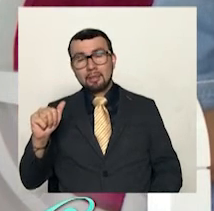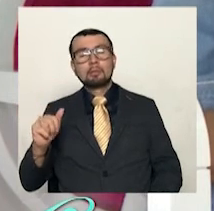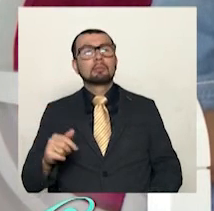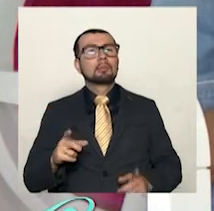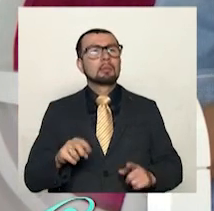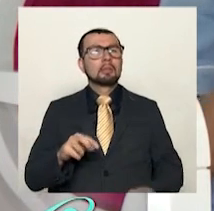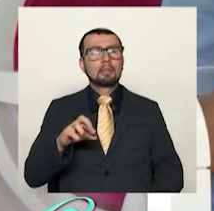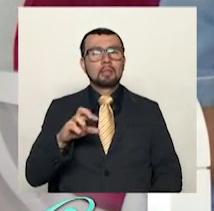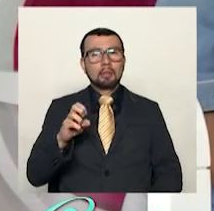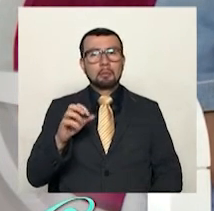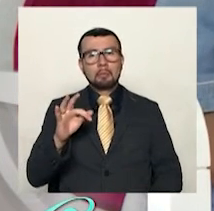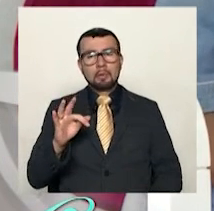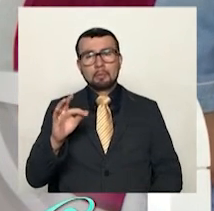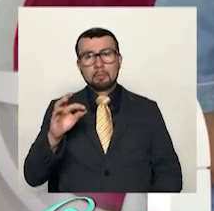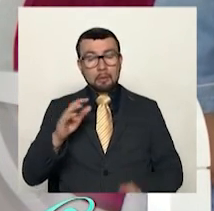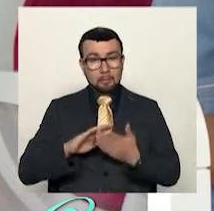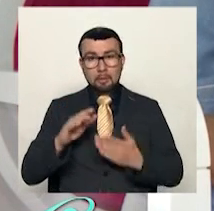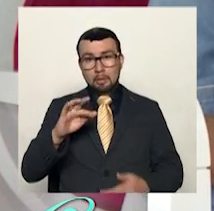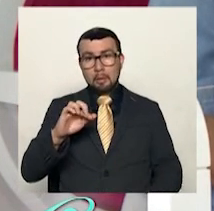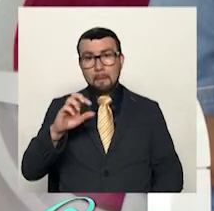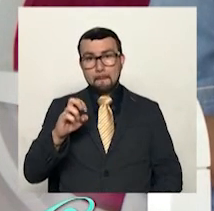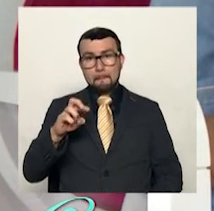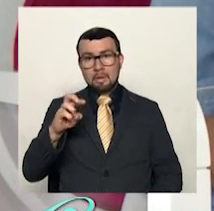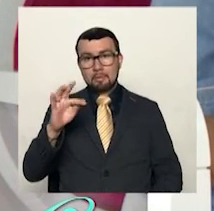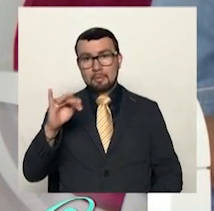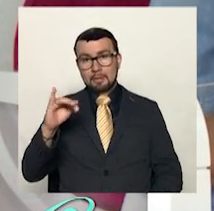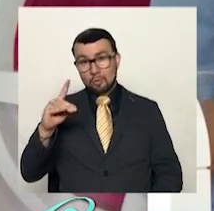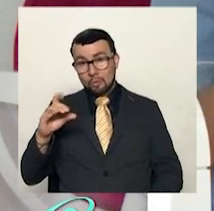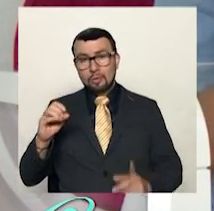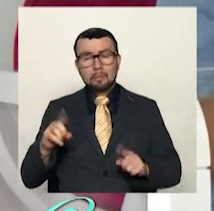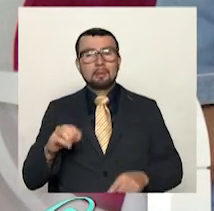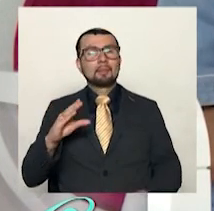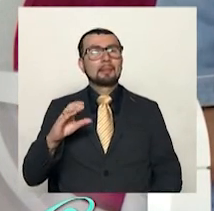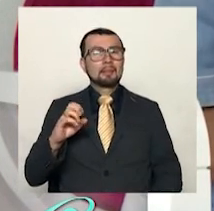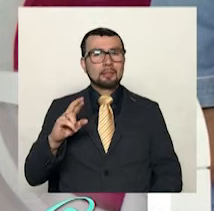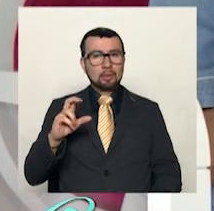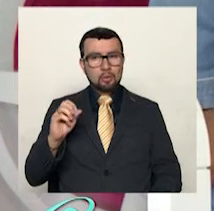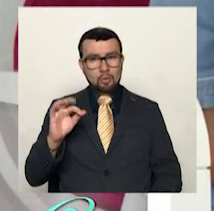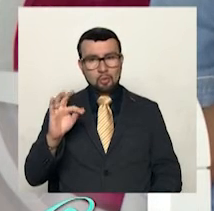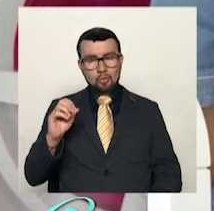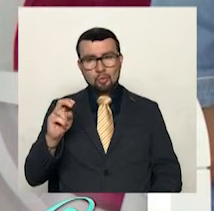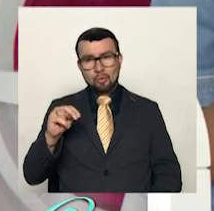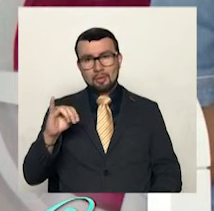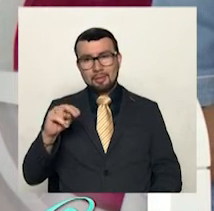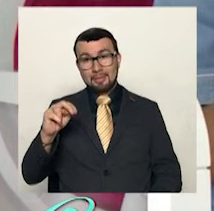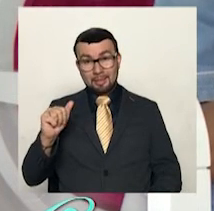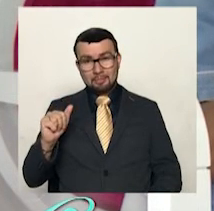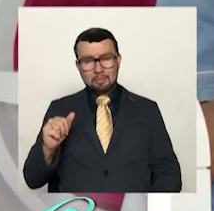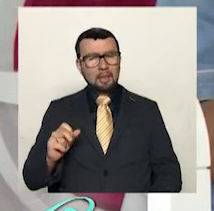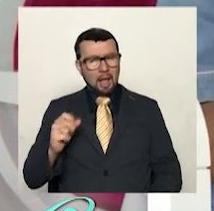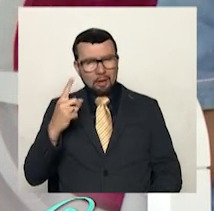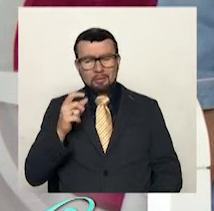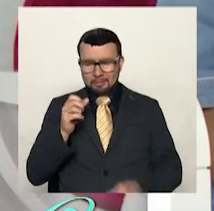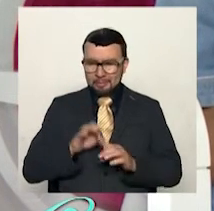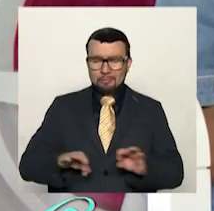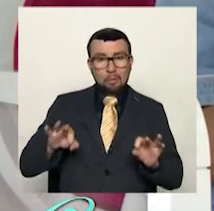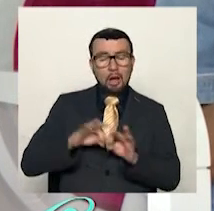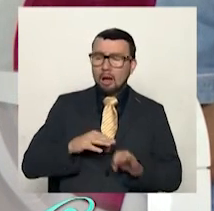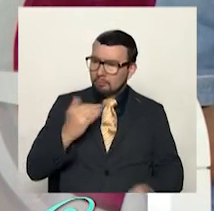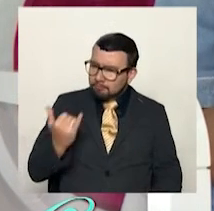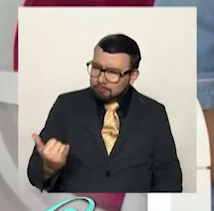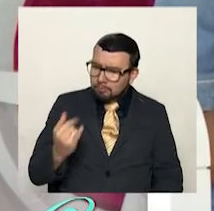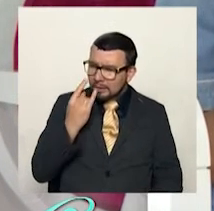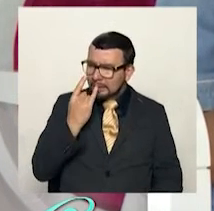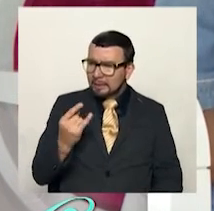péptido intestinal vasoactivo y la que nosotros hablábamos de la serotonina. Y hay un dato bien interesante para que ustedes miren lo importante